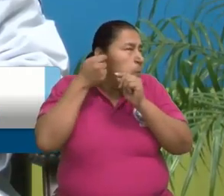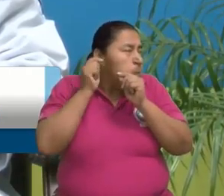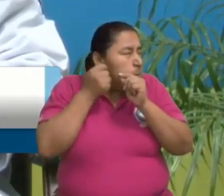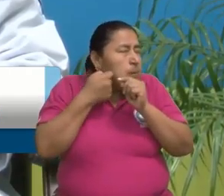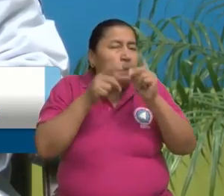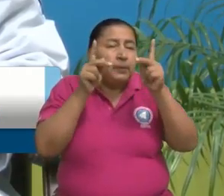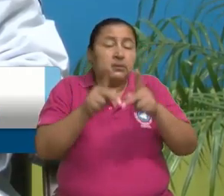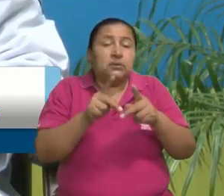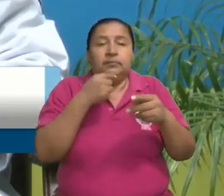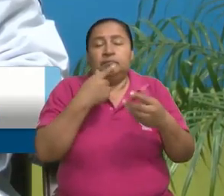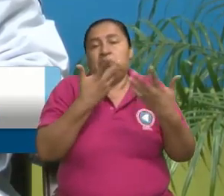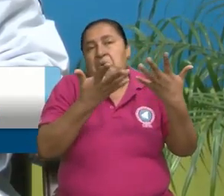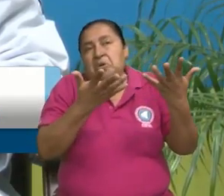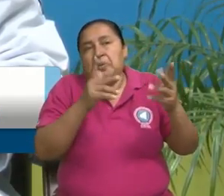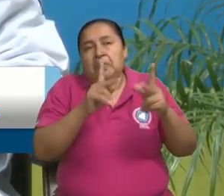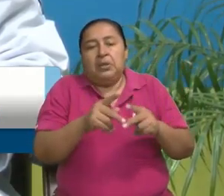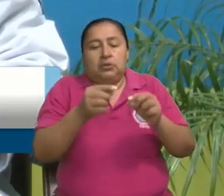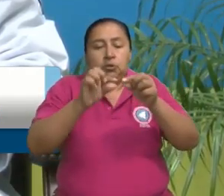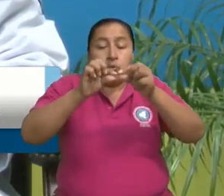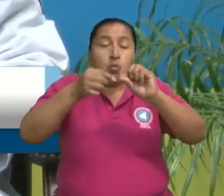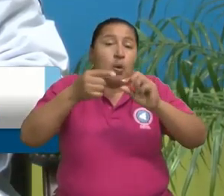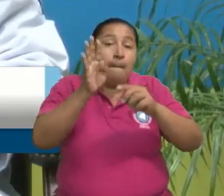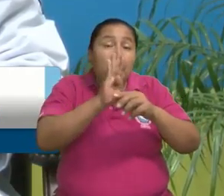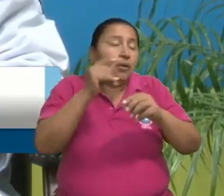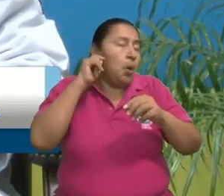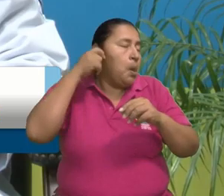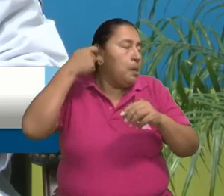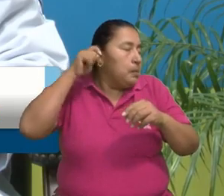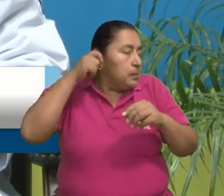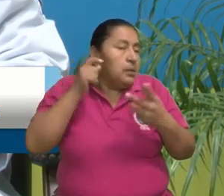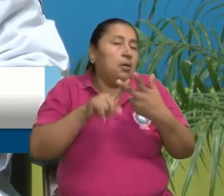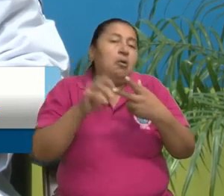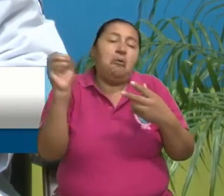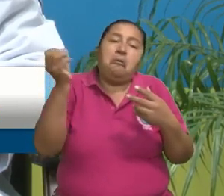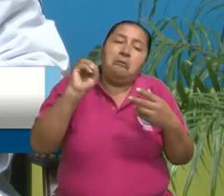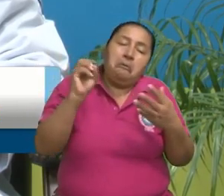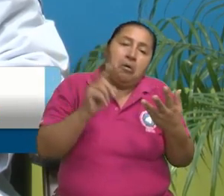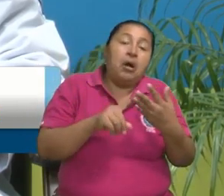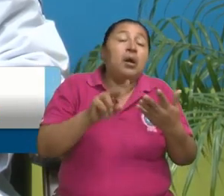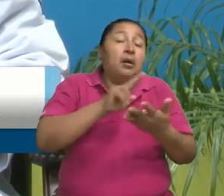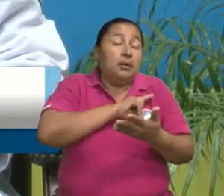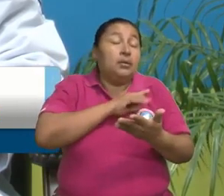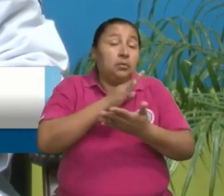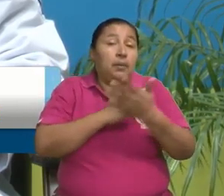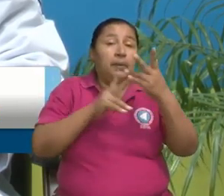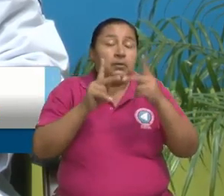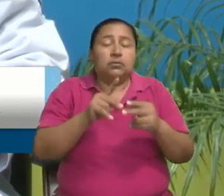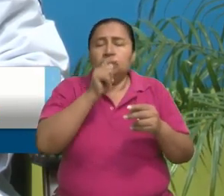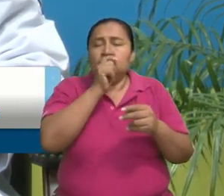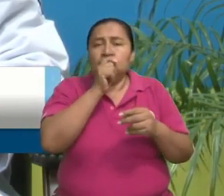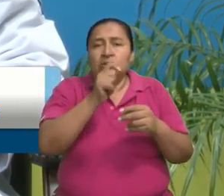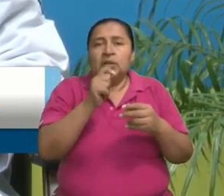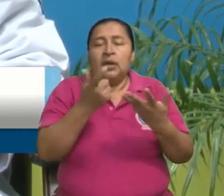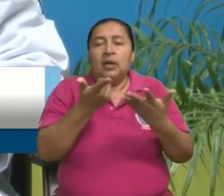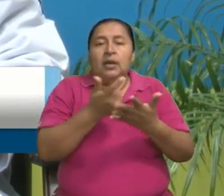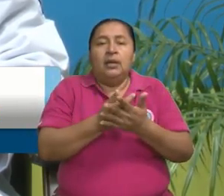ve ya sea con hisopos verdad este aquella persona que quiere andar